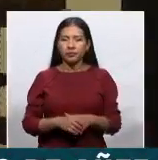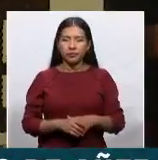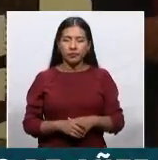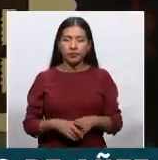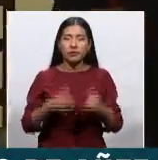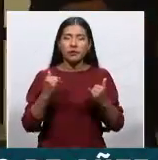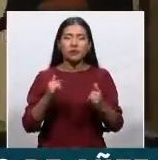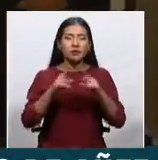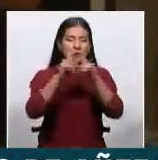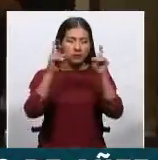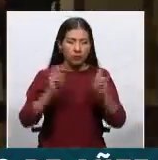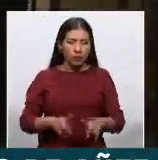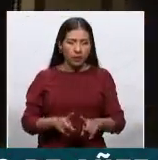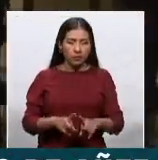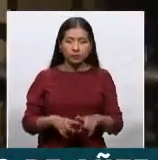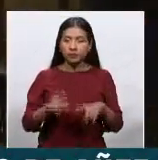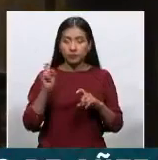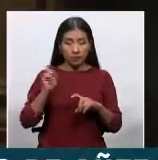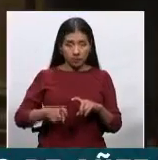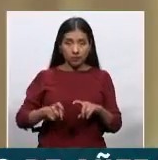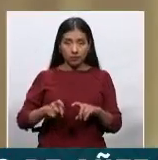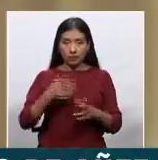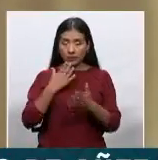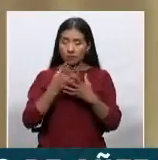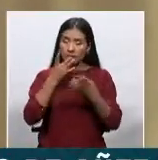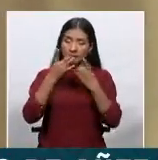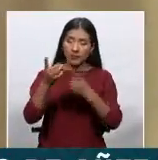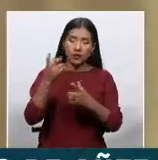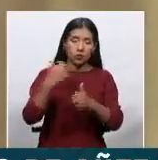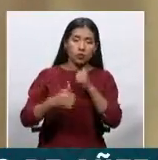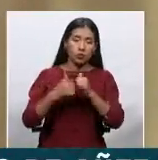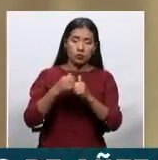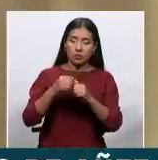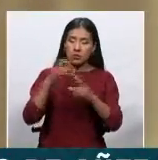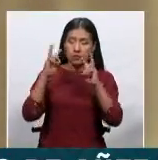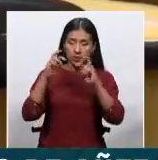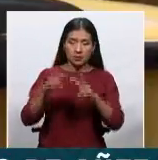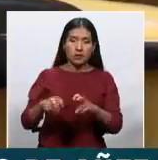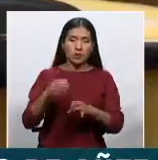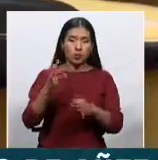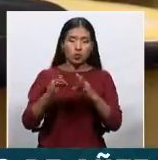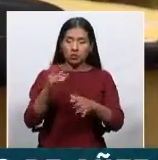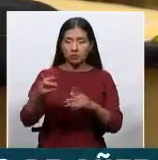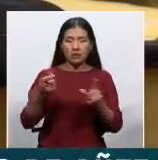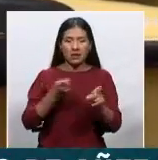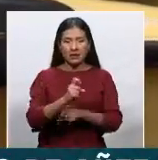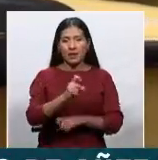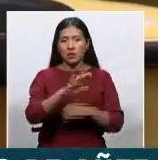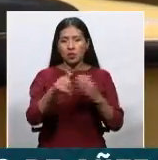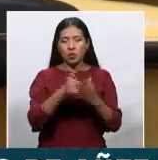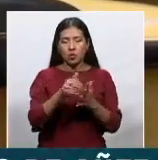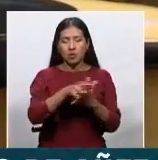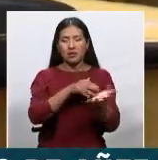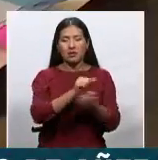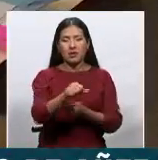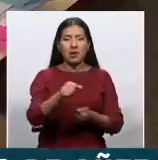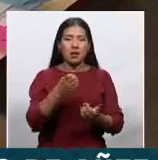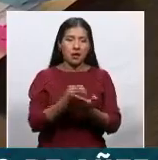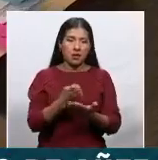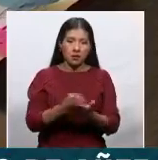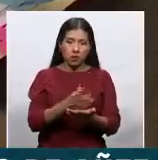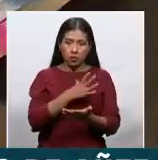La pregunta es, ¿se debe iniciar proceso a Áñez por daño económico al Estado? Recapitulemos las afectaciones económicas al Estado que generó este